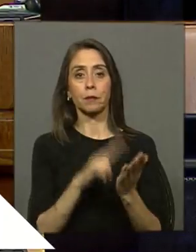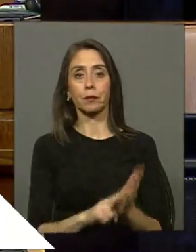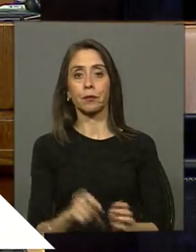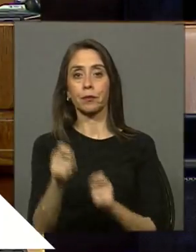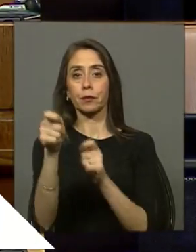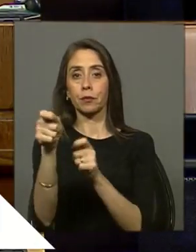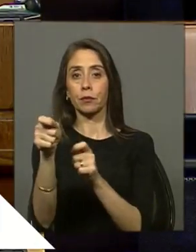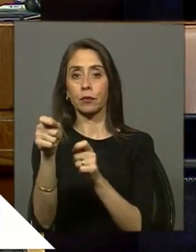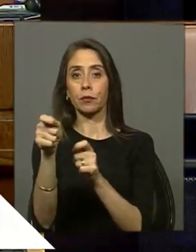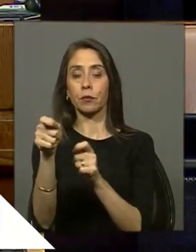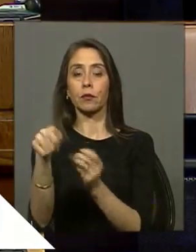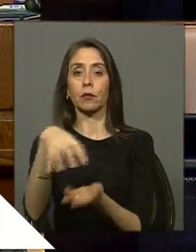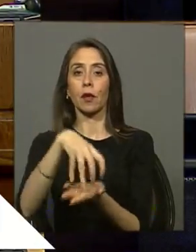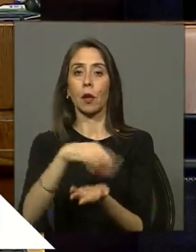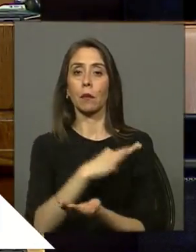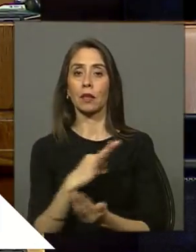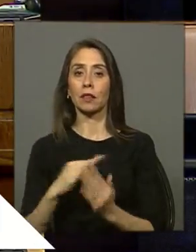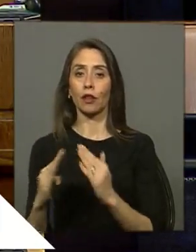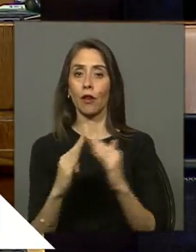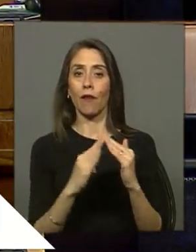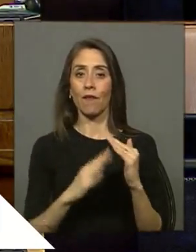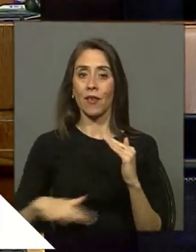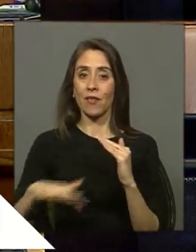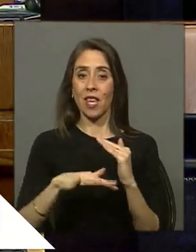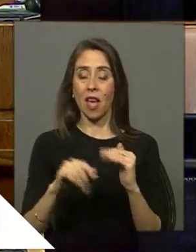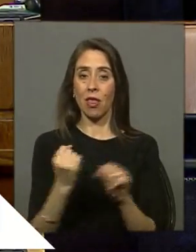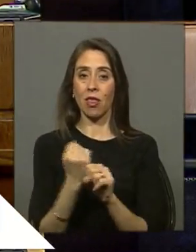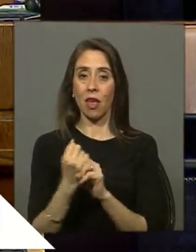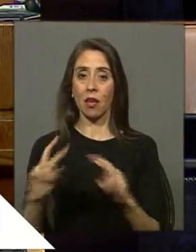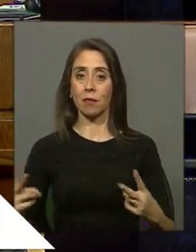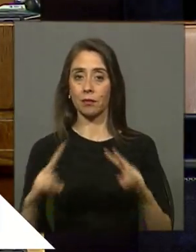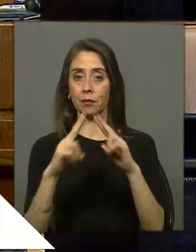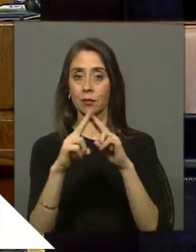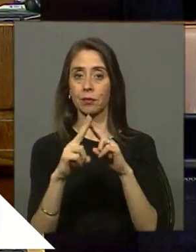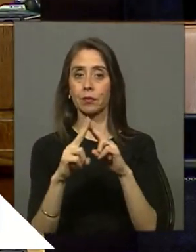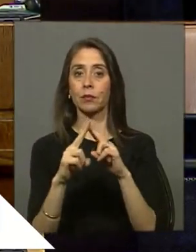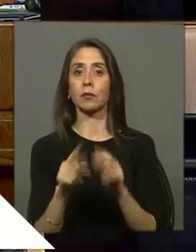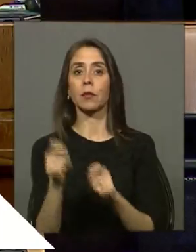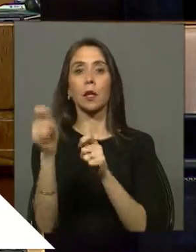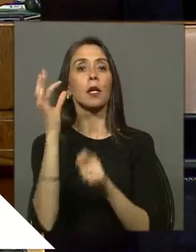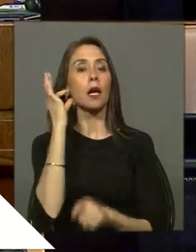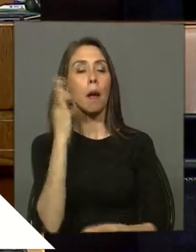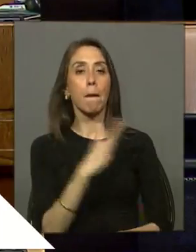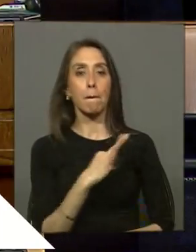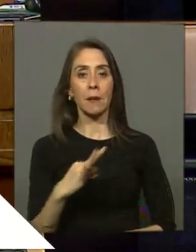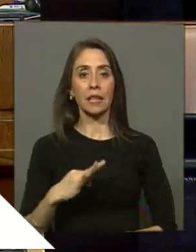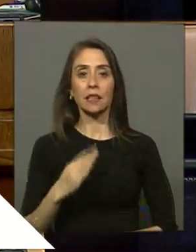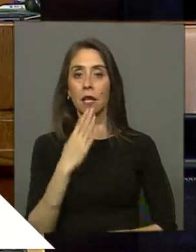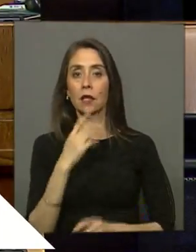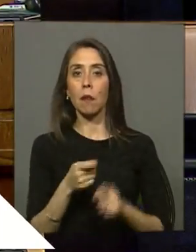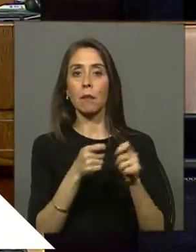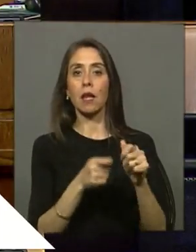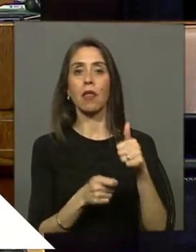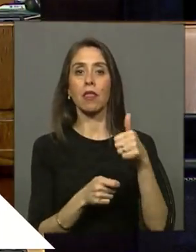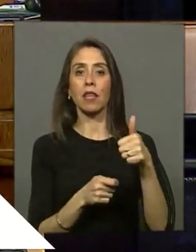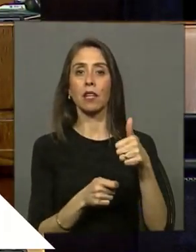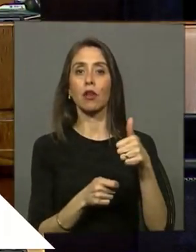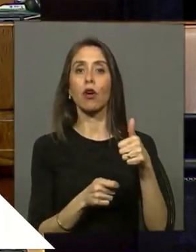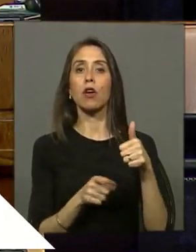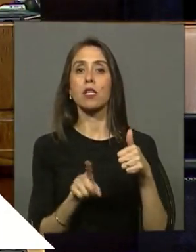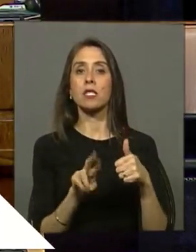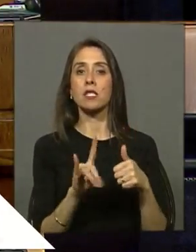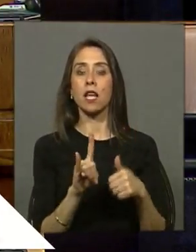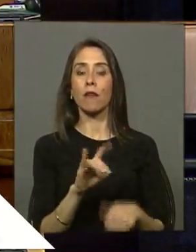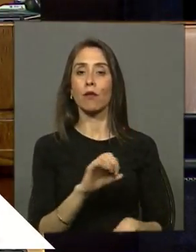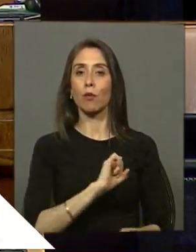al ministerio de vivienda y urbanismo y a su ministra como al director del servio metropolitano